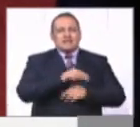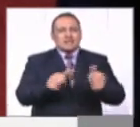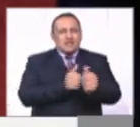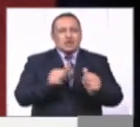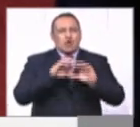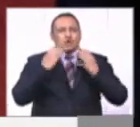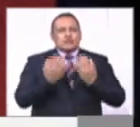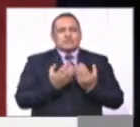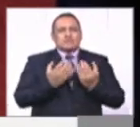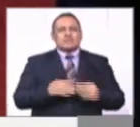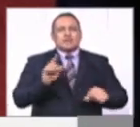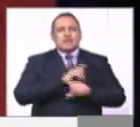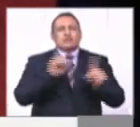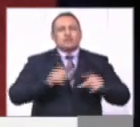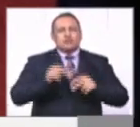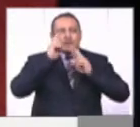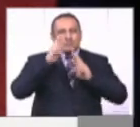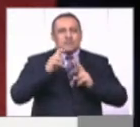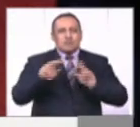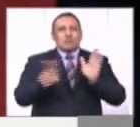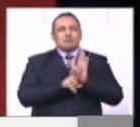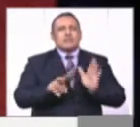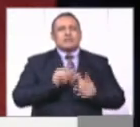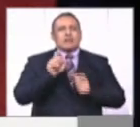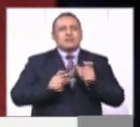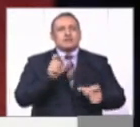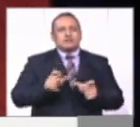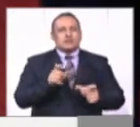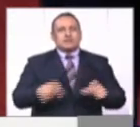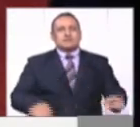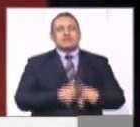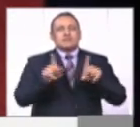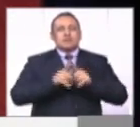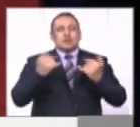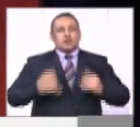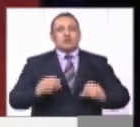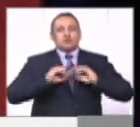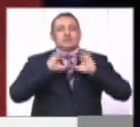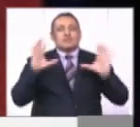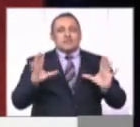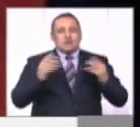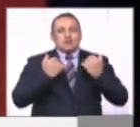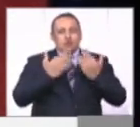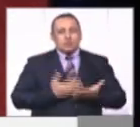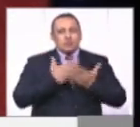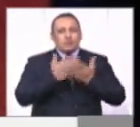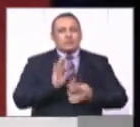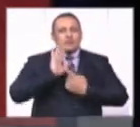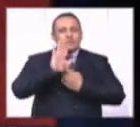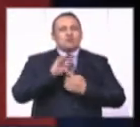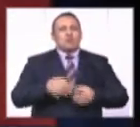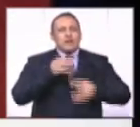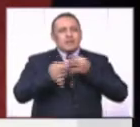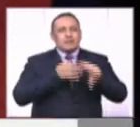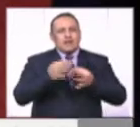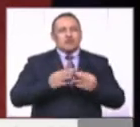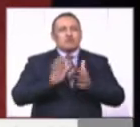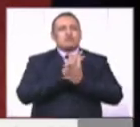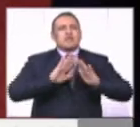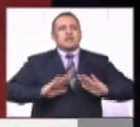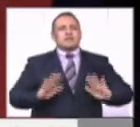congresistas que no respetaban la voluntad popular y el día de hoy lo han reiterado lo han dicho con